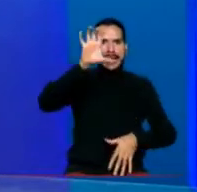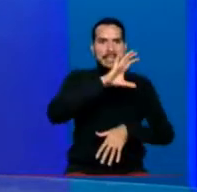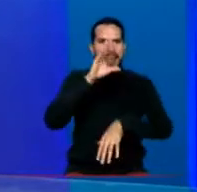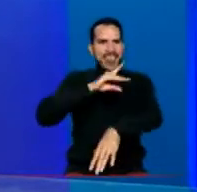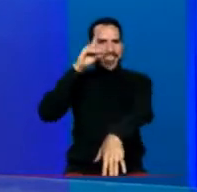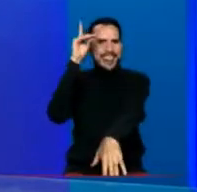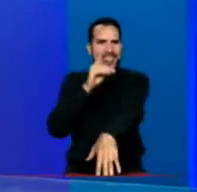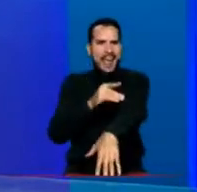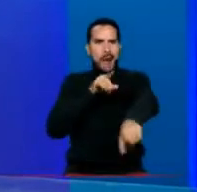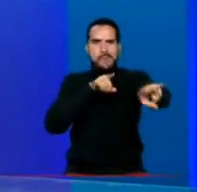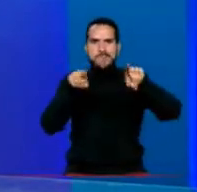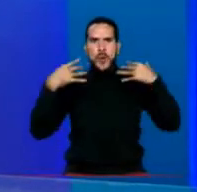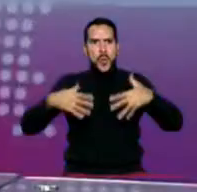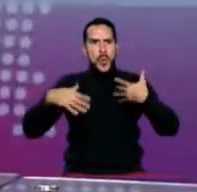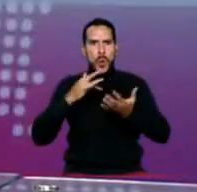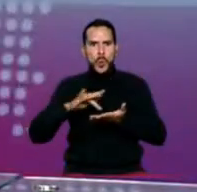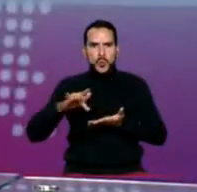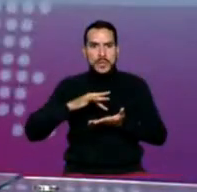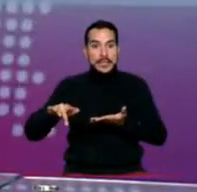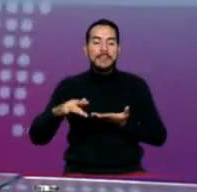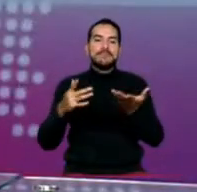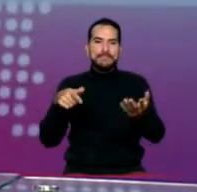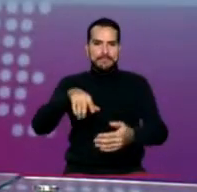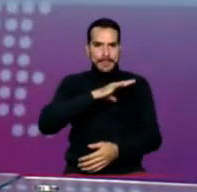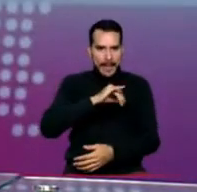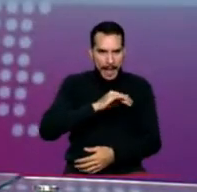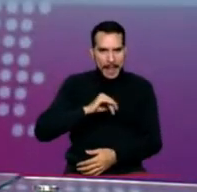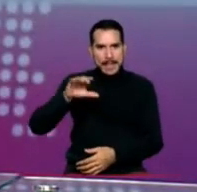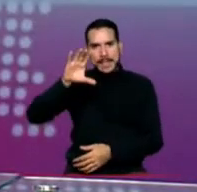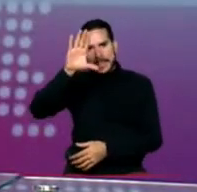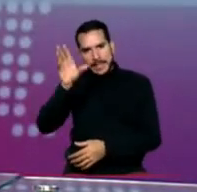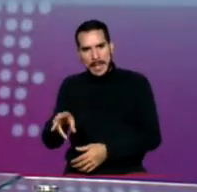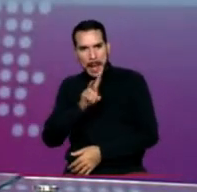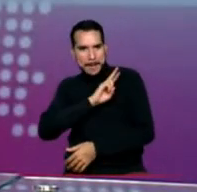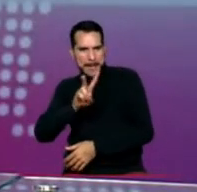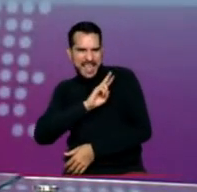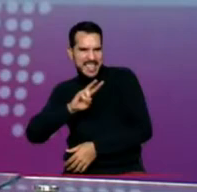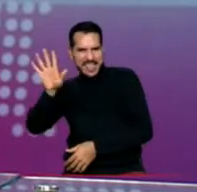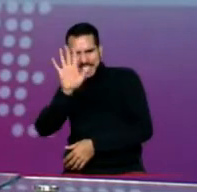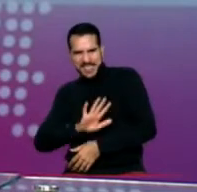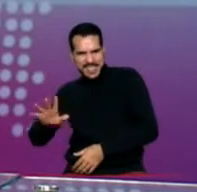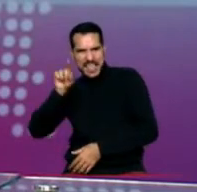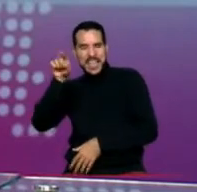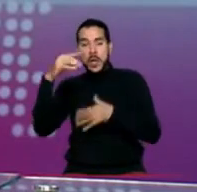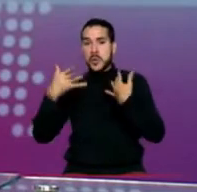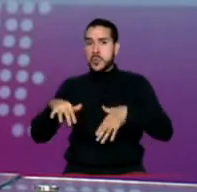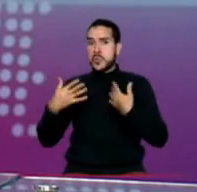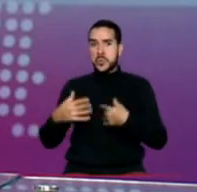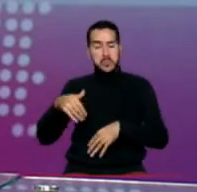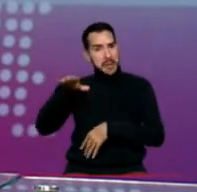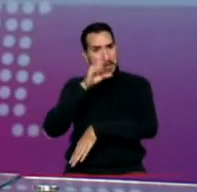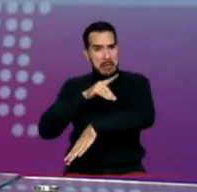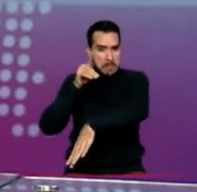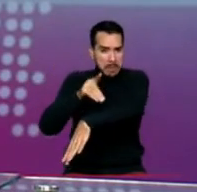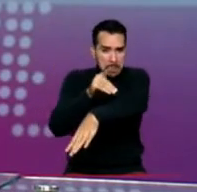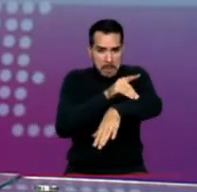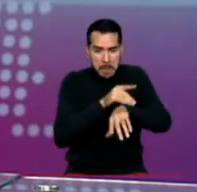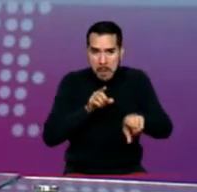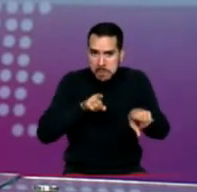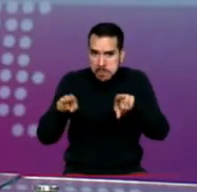Zonas como Cali y el Valle del Cauca registran preocupantes cifras. En el siguiente informe les contamos qué está